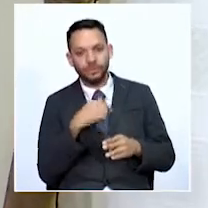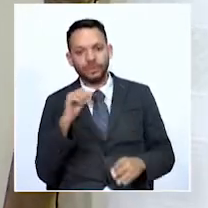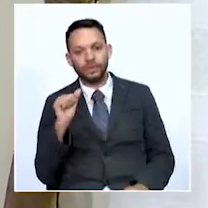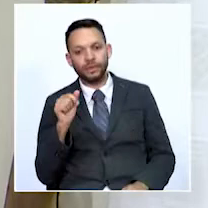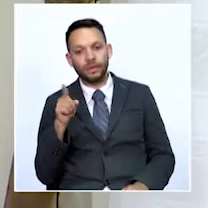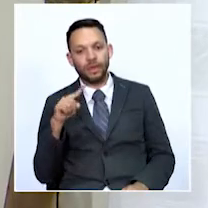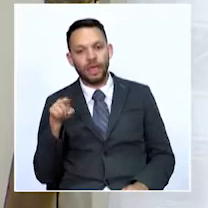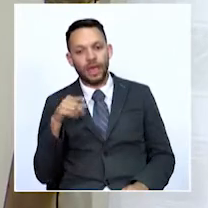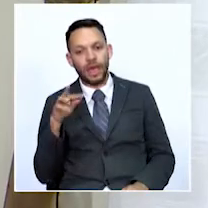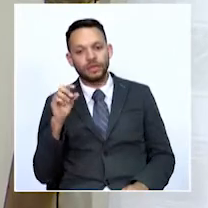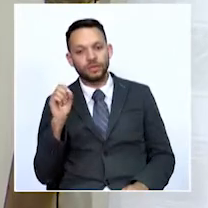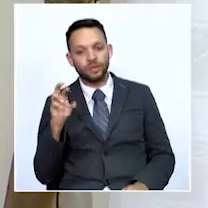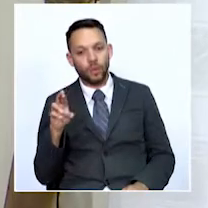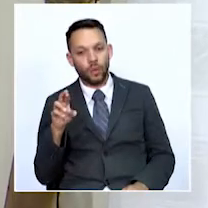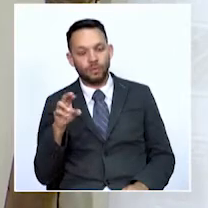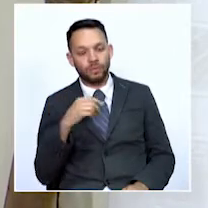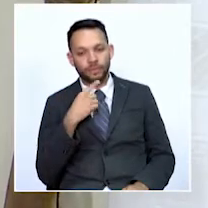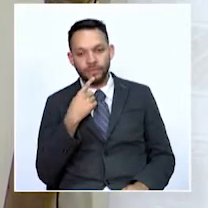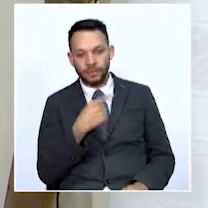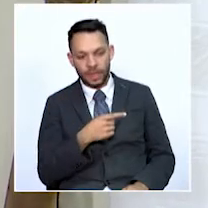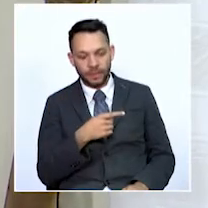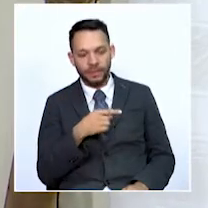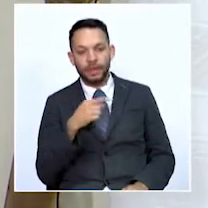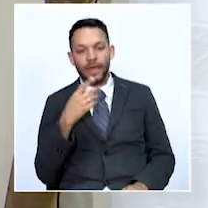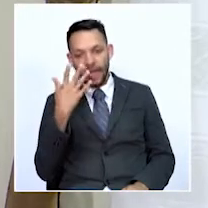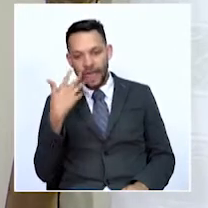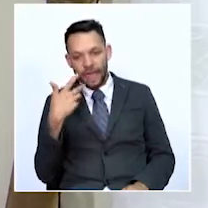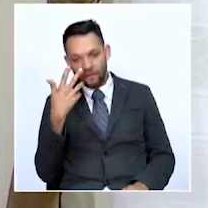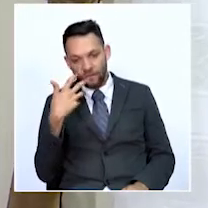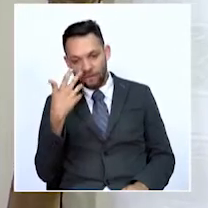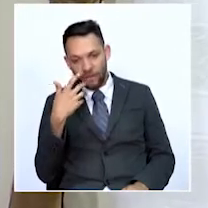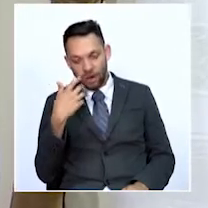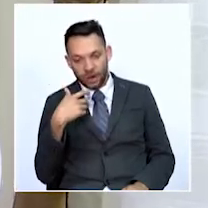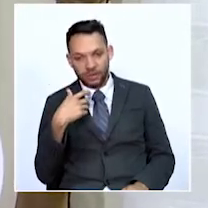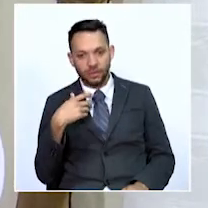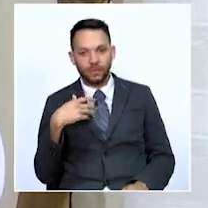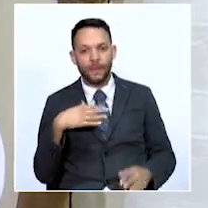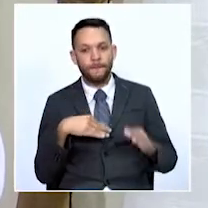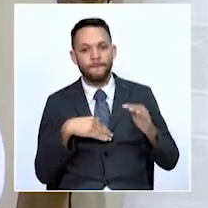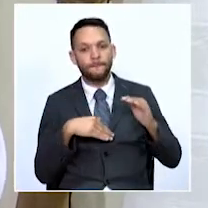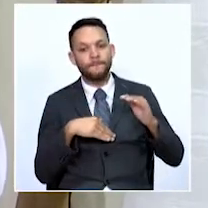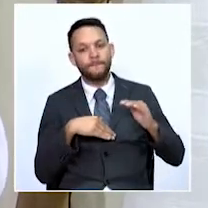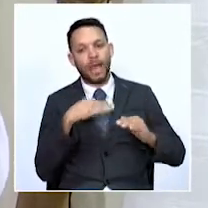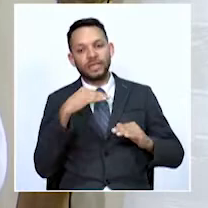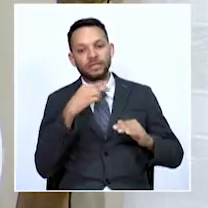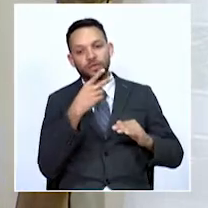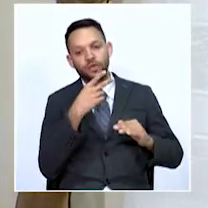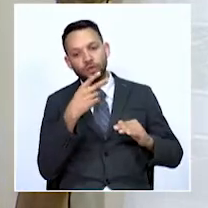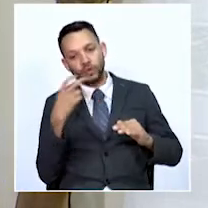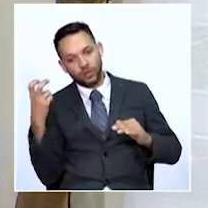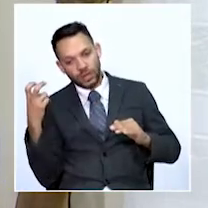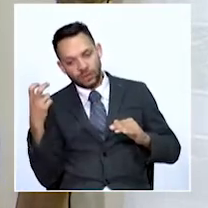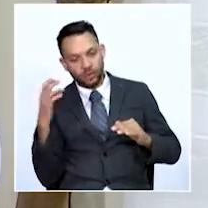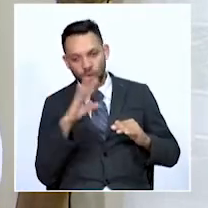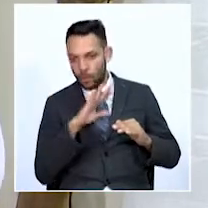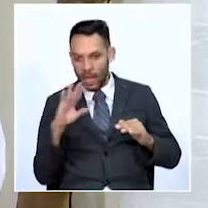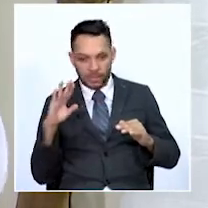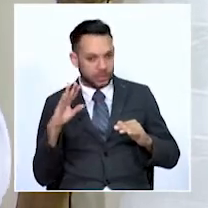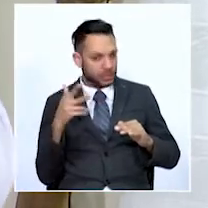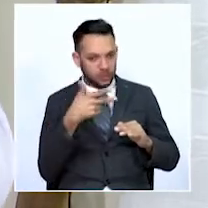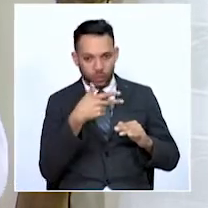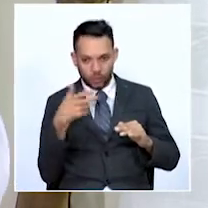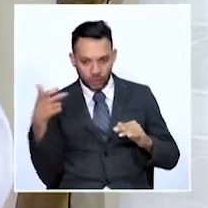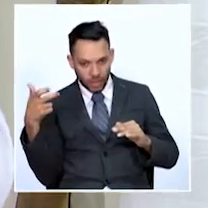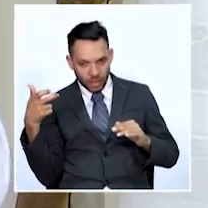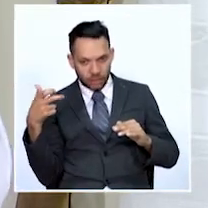ASTO. Y ese título ASTO, que es hasta 200, me orienta a mí